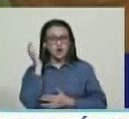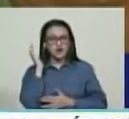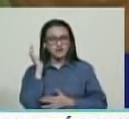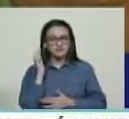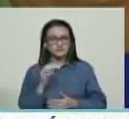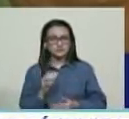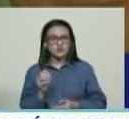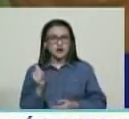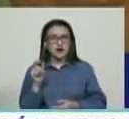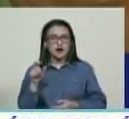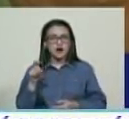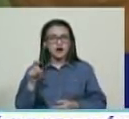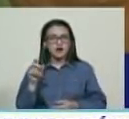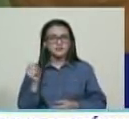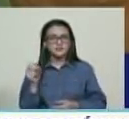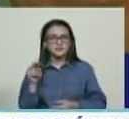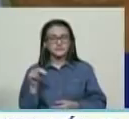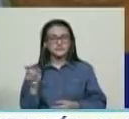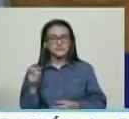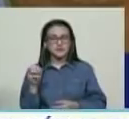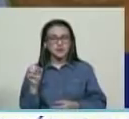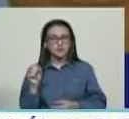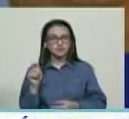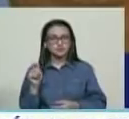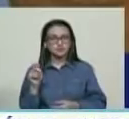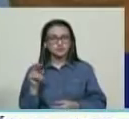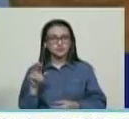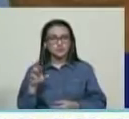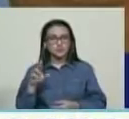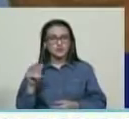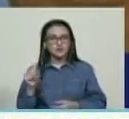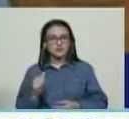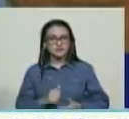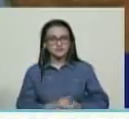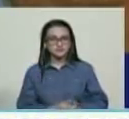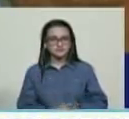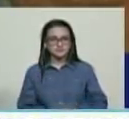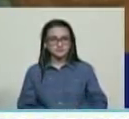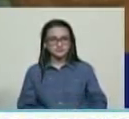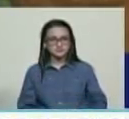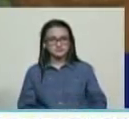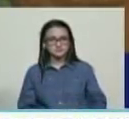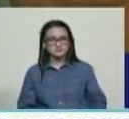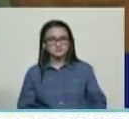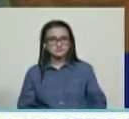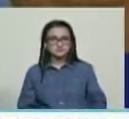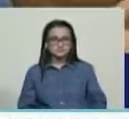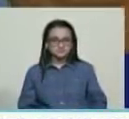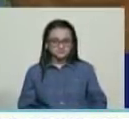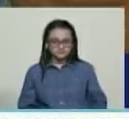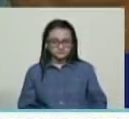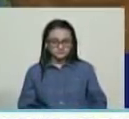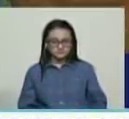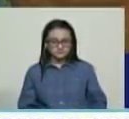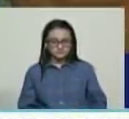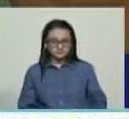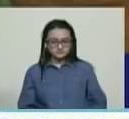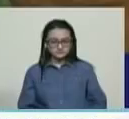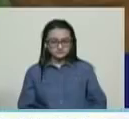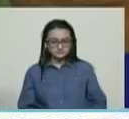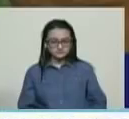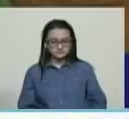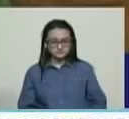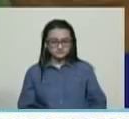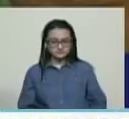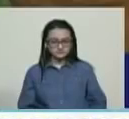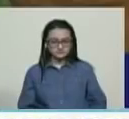Y eran unos días donde se avizoraba o se podía